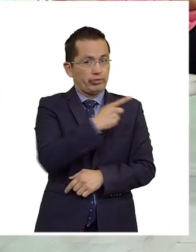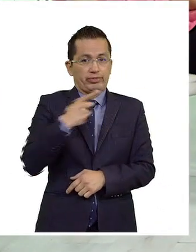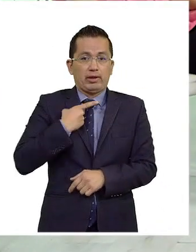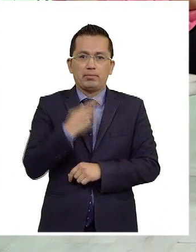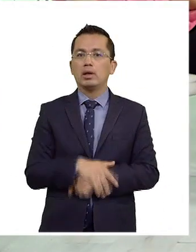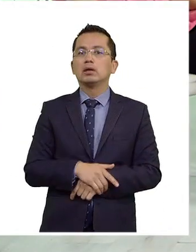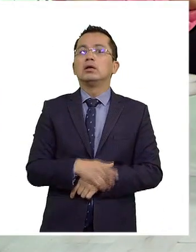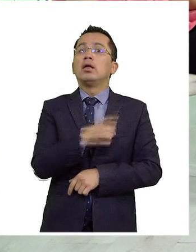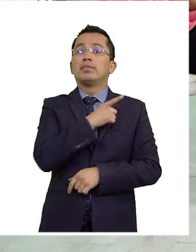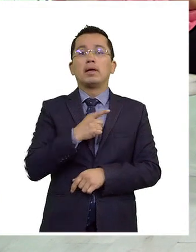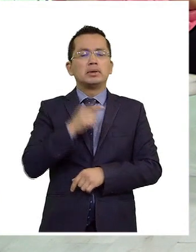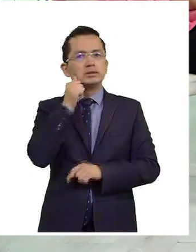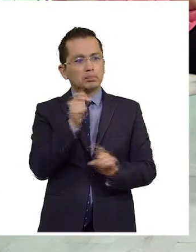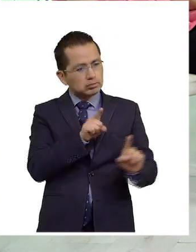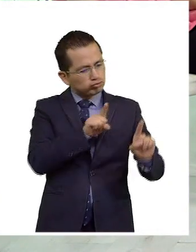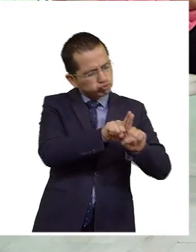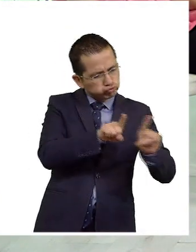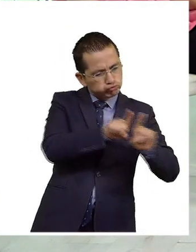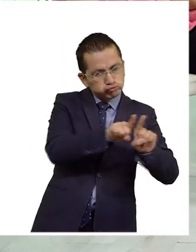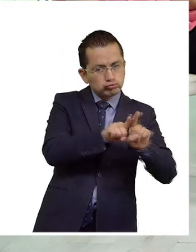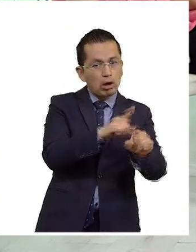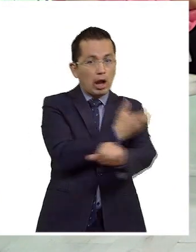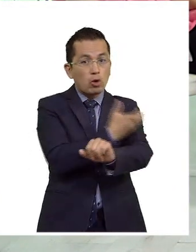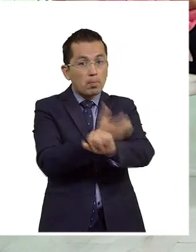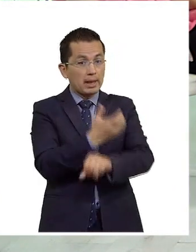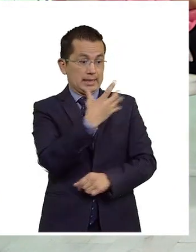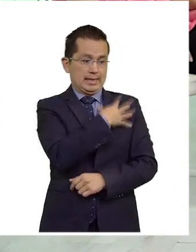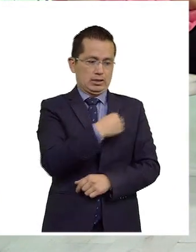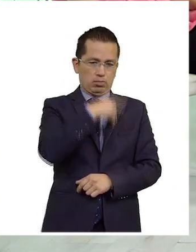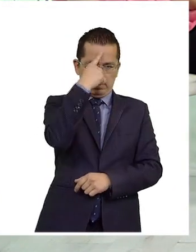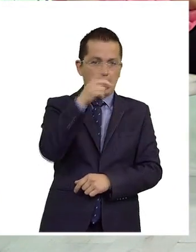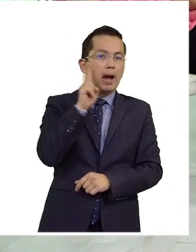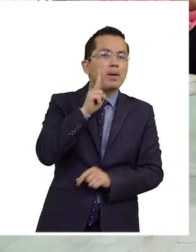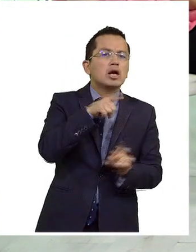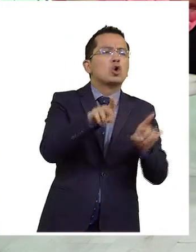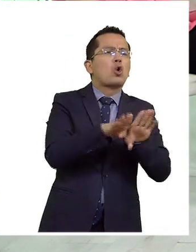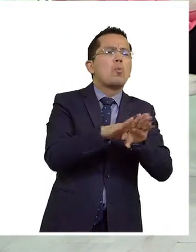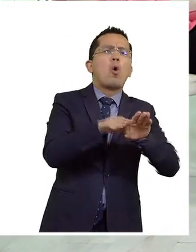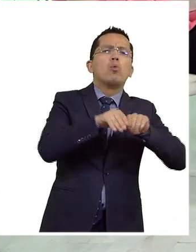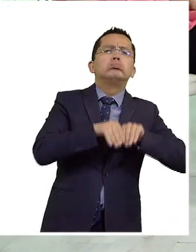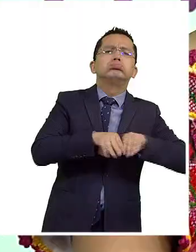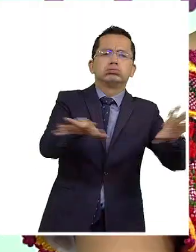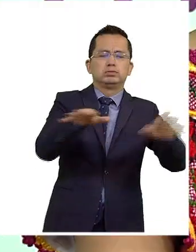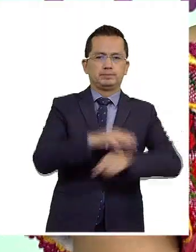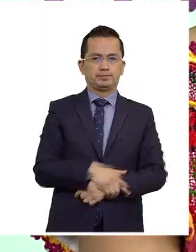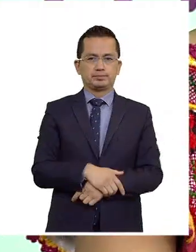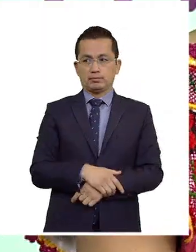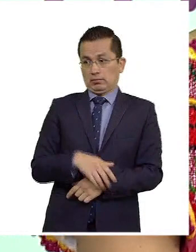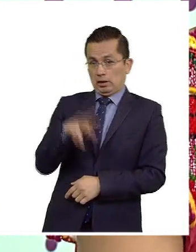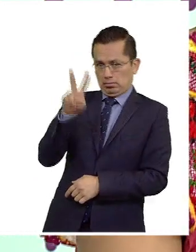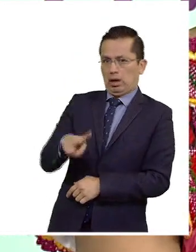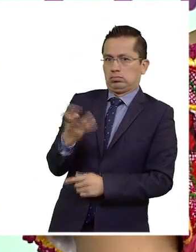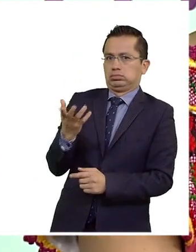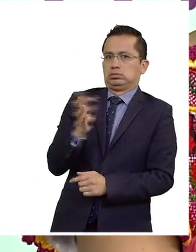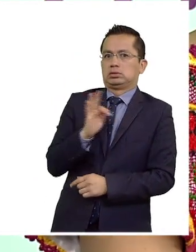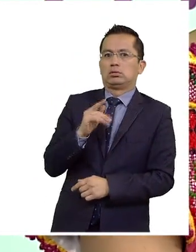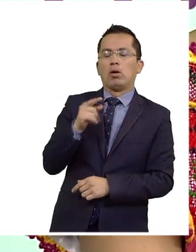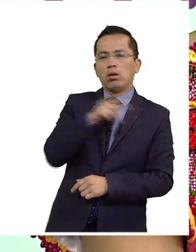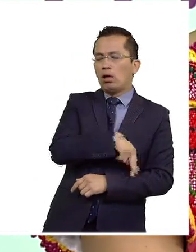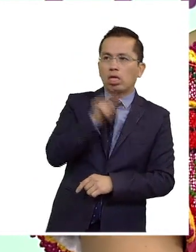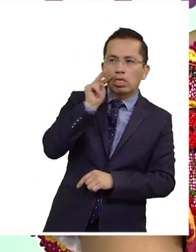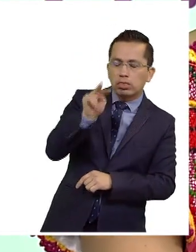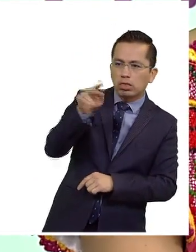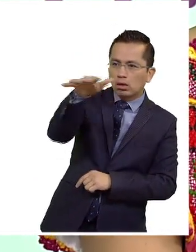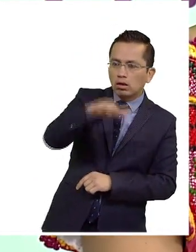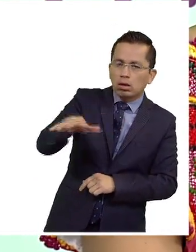¿Qué están viendo? Y entonces, ¿qué van a hacer? Claro. Sí, y si lo que están viendo es una campaña de estos diputados, es una campaña